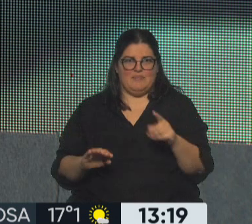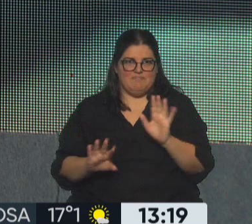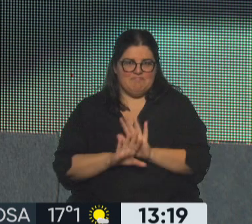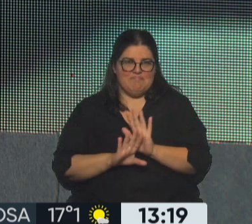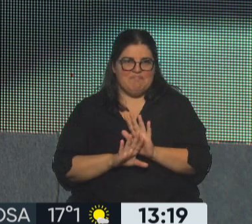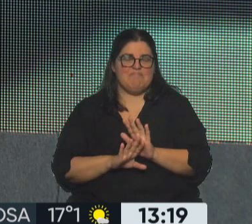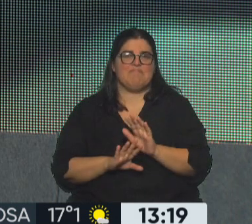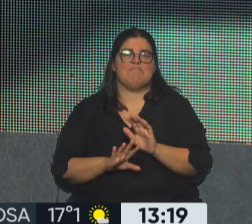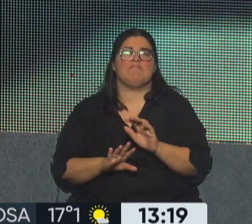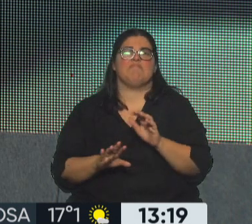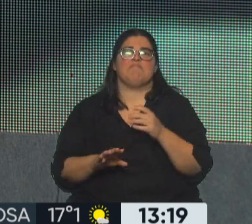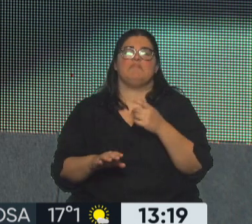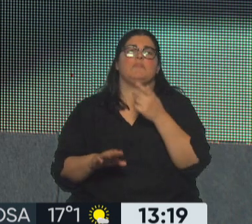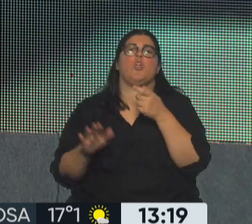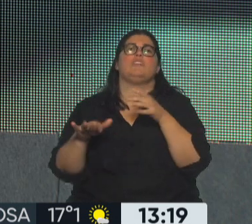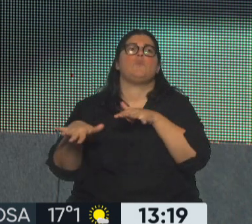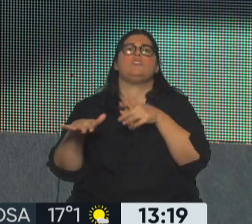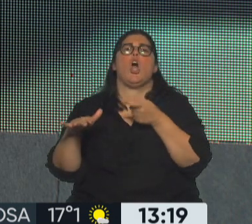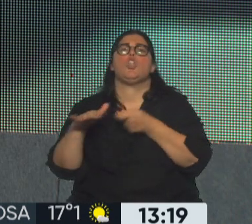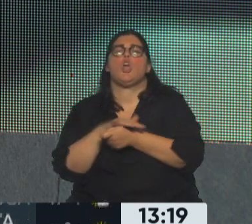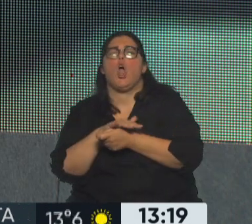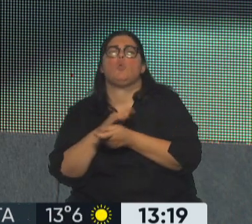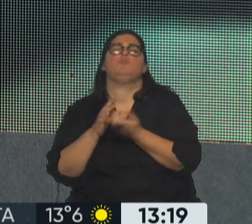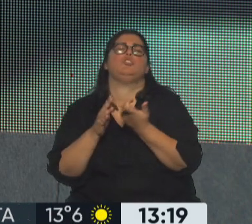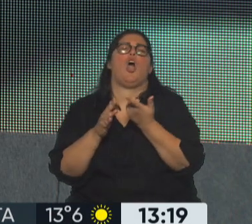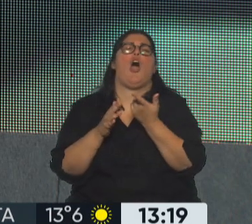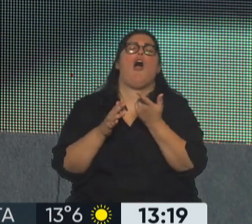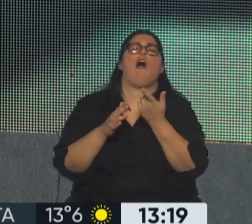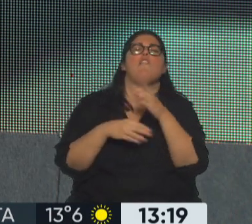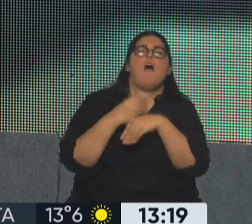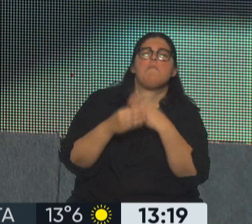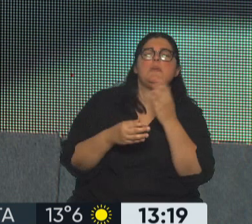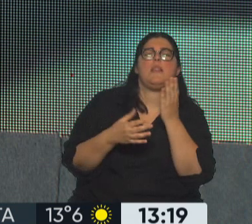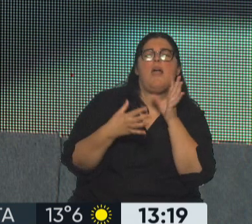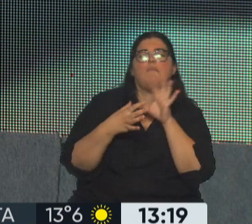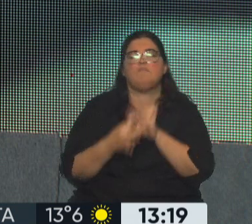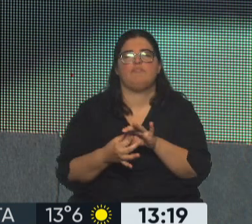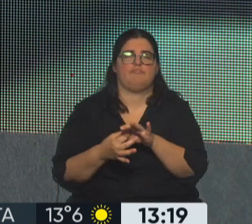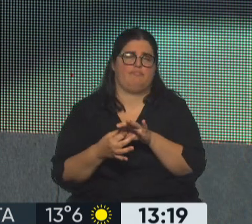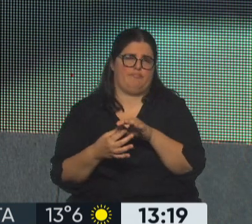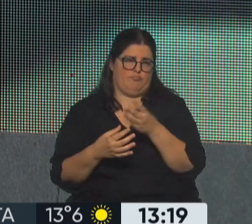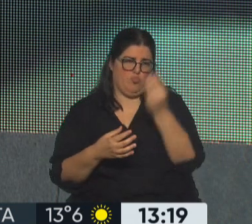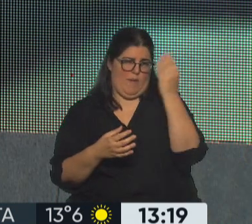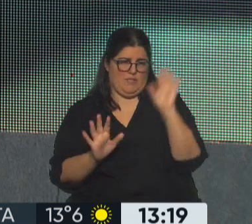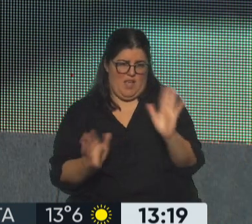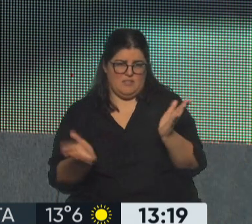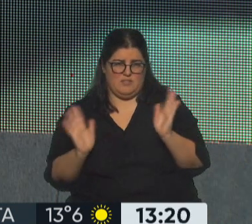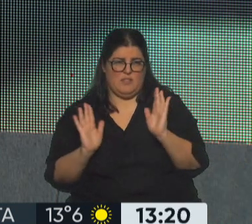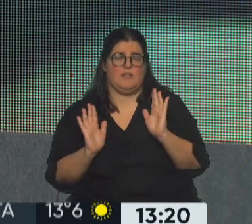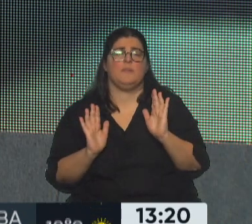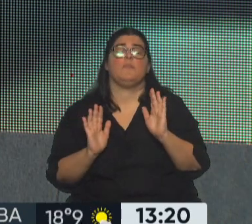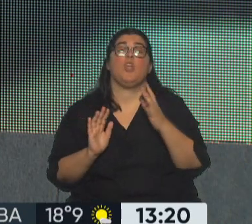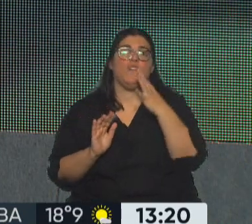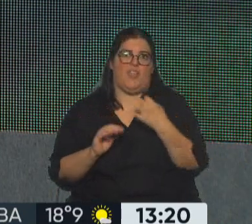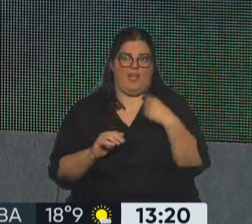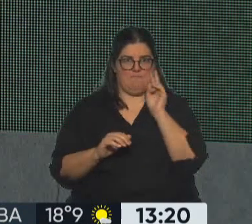vez que un caso de corrupción o de presunta corrupción golpea el entorno familiar de un presidente o un candidato. Por supuesto. Sí creo que va a ser algo inédito